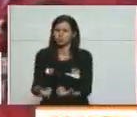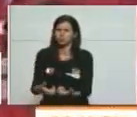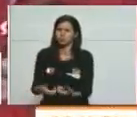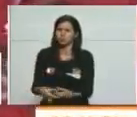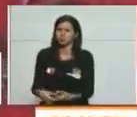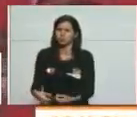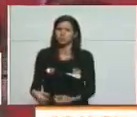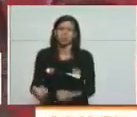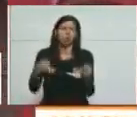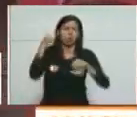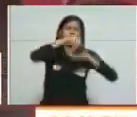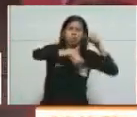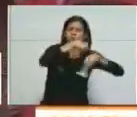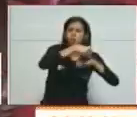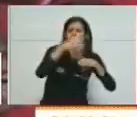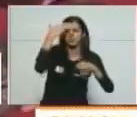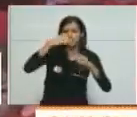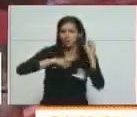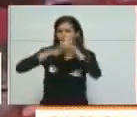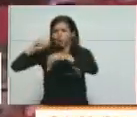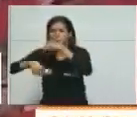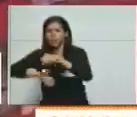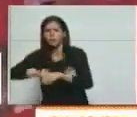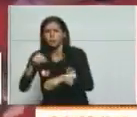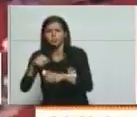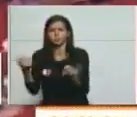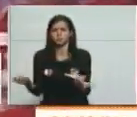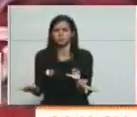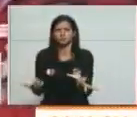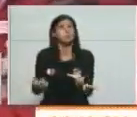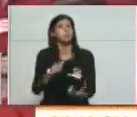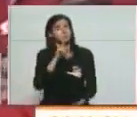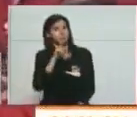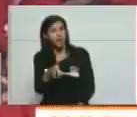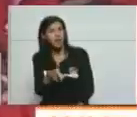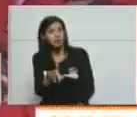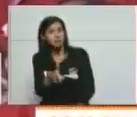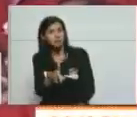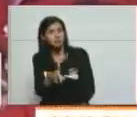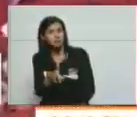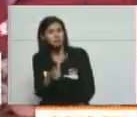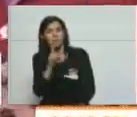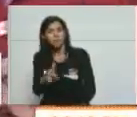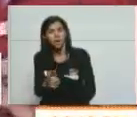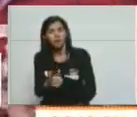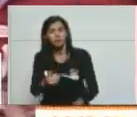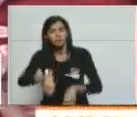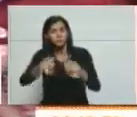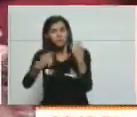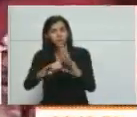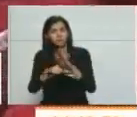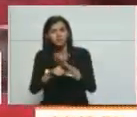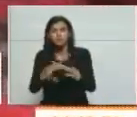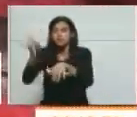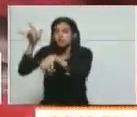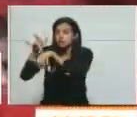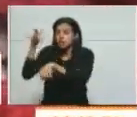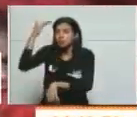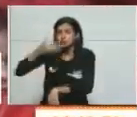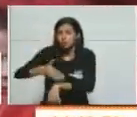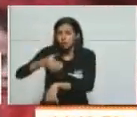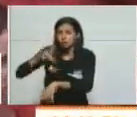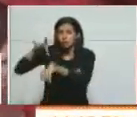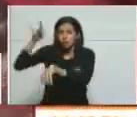a los cuerpos policiales y militares. Eso es un delito. El que agreda a un soldado